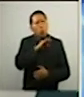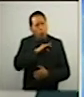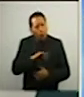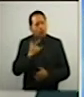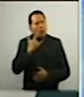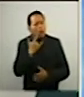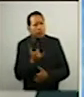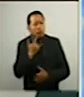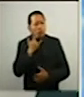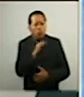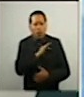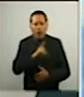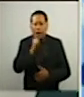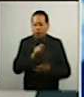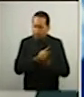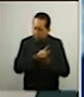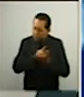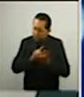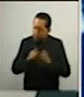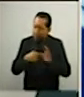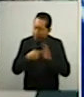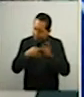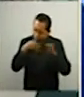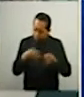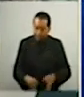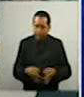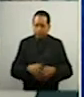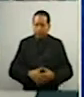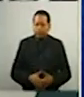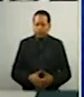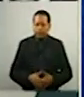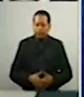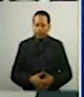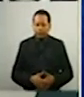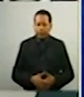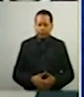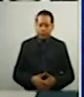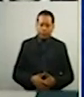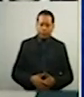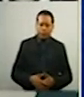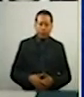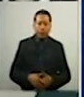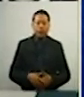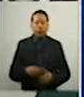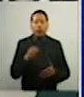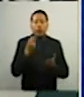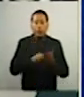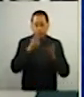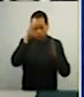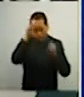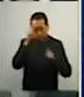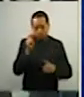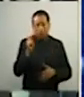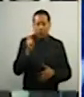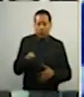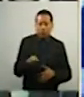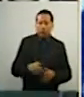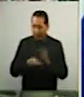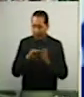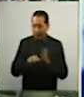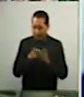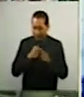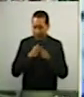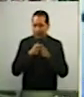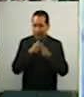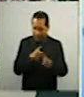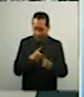los plazos que tienen que legislar y que le corresponde al INE emitir las normas reglamentarias. Recordemos el artículo 134 constitucional,